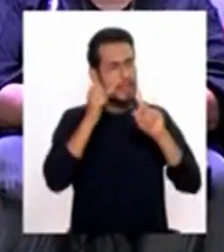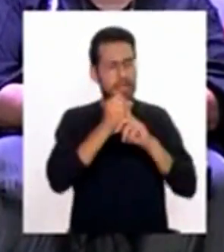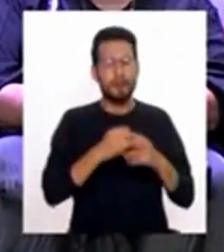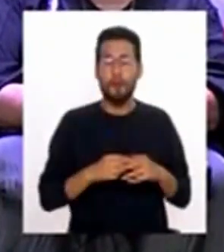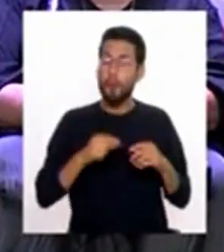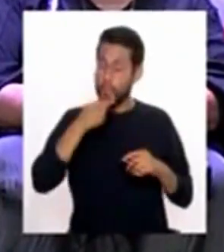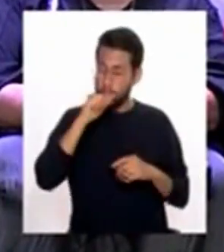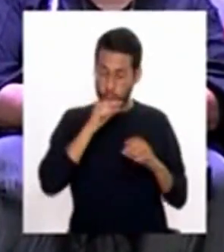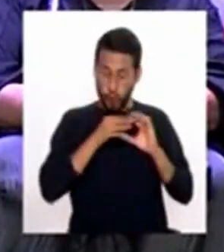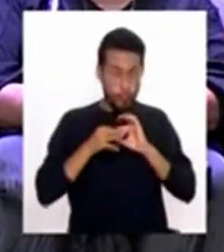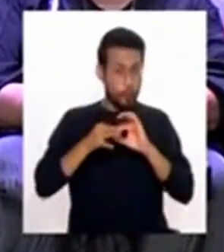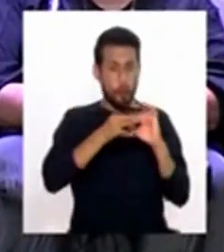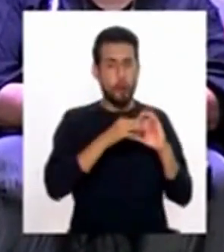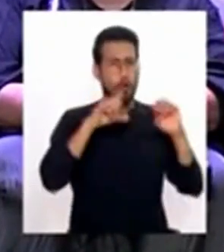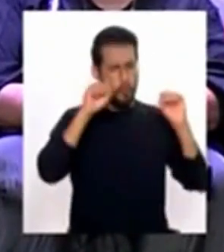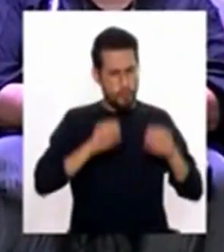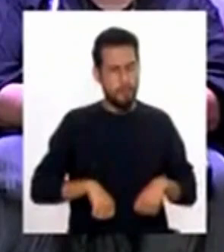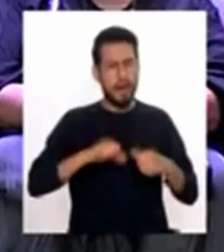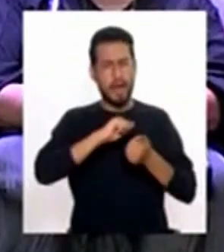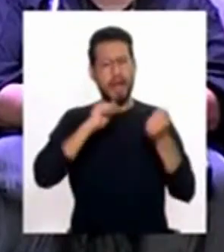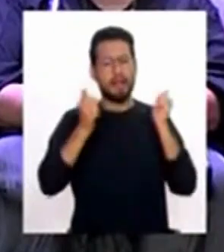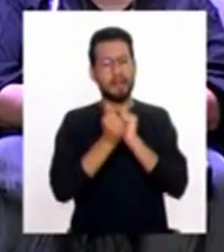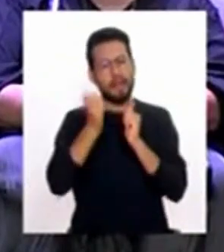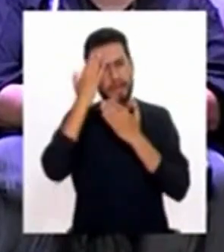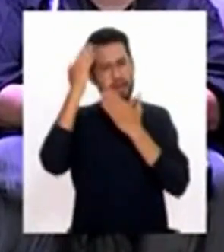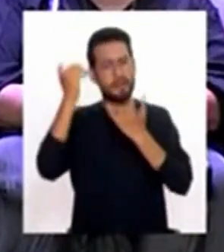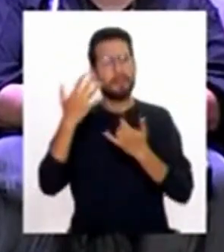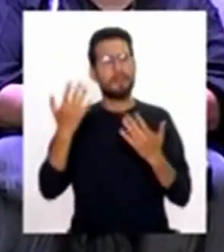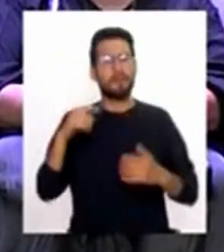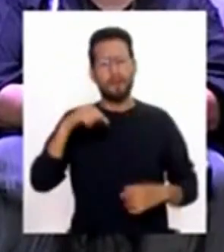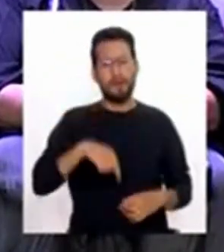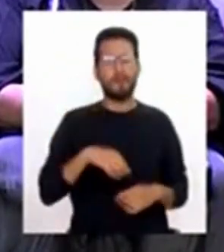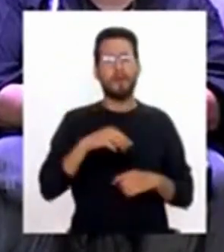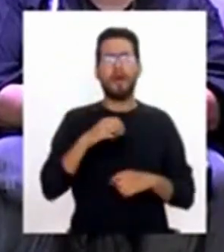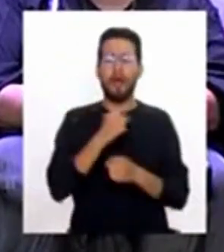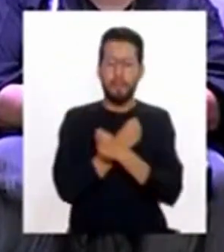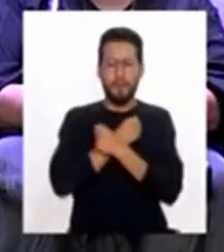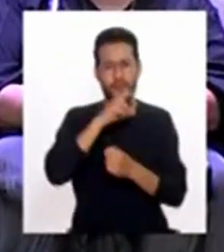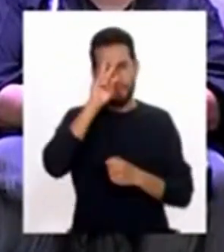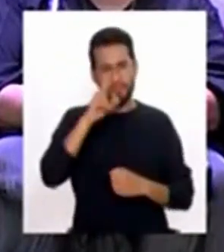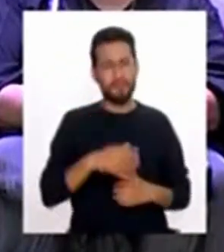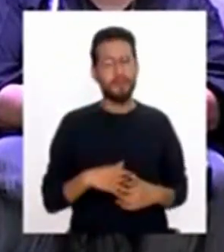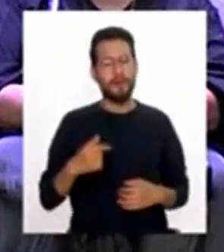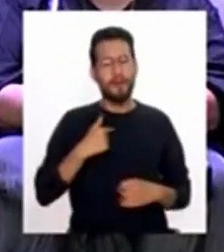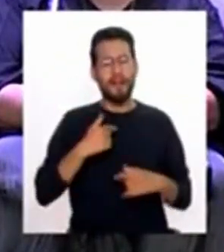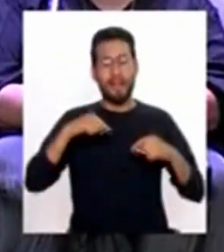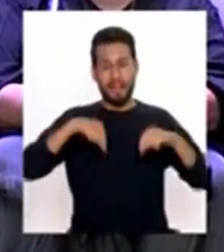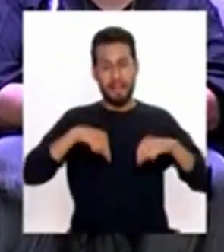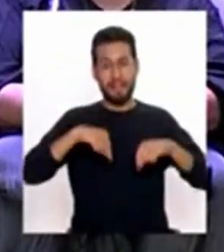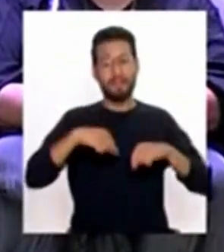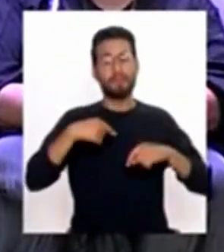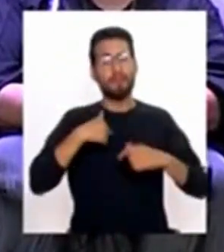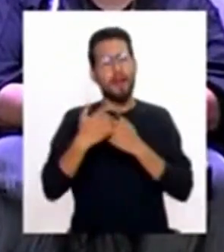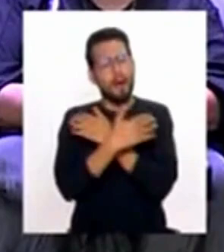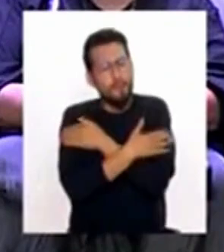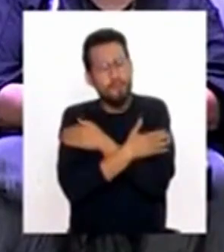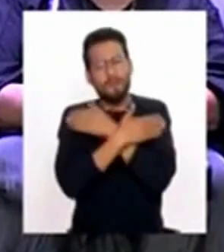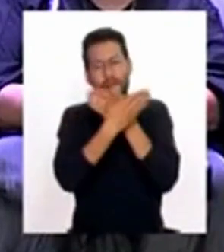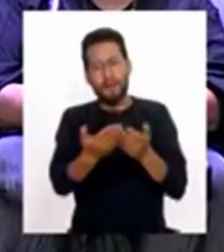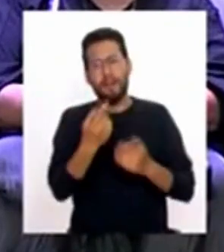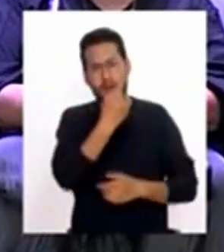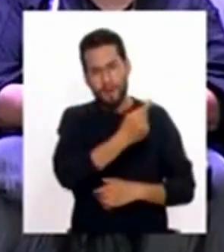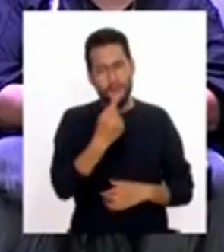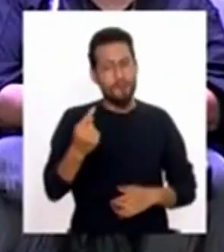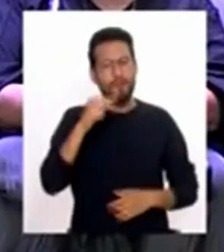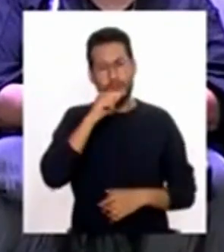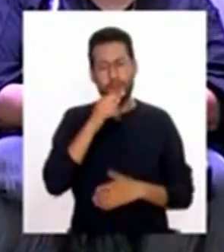mujeres unidas podremos cambiar la esperanza de nuestro querido Perú. Quiero abrazar desde acá a cada una de